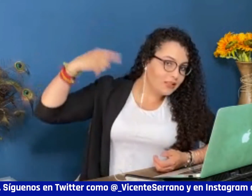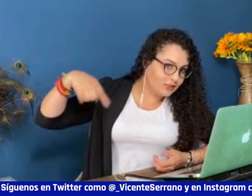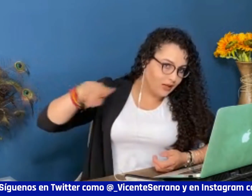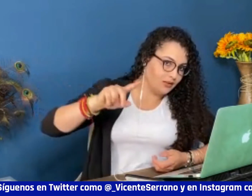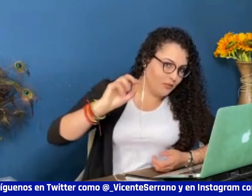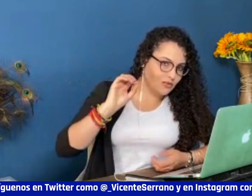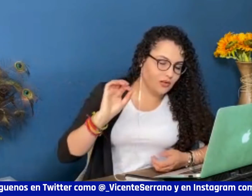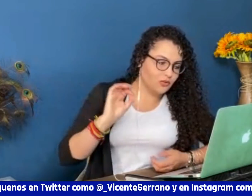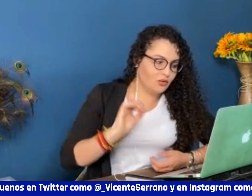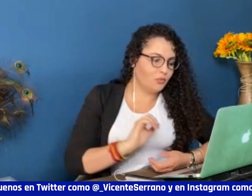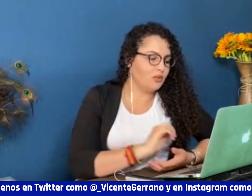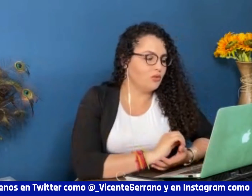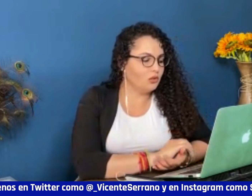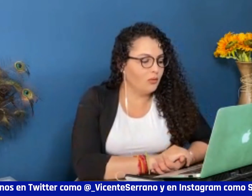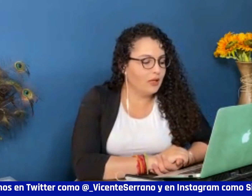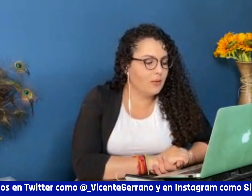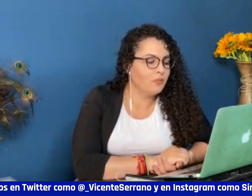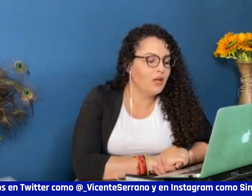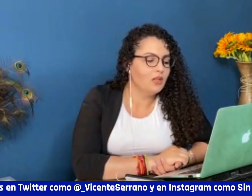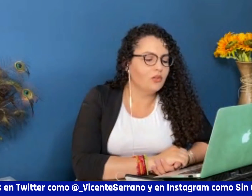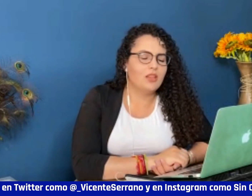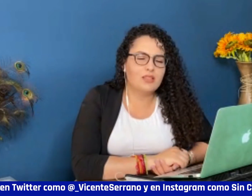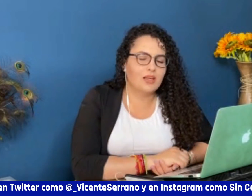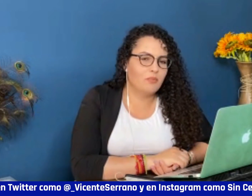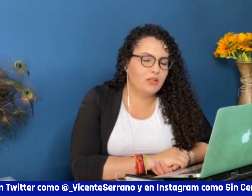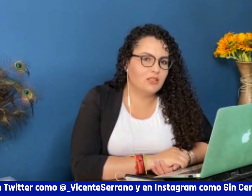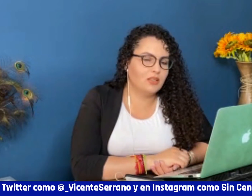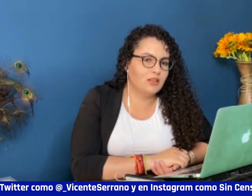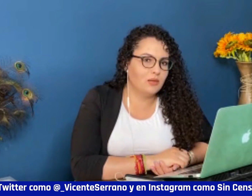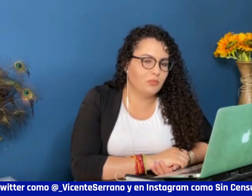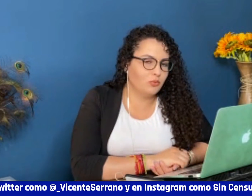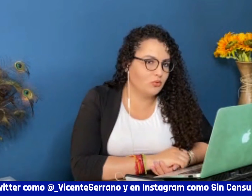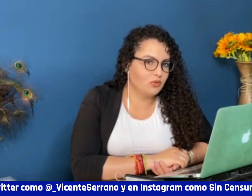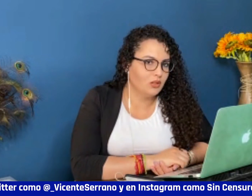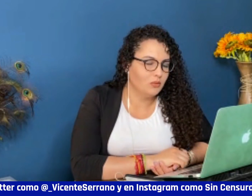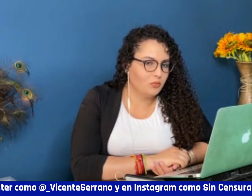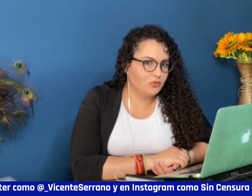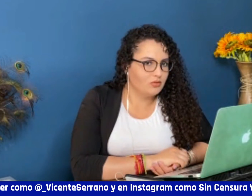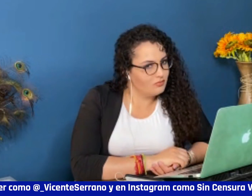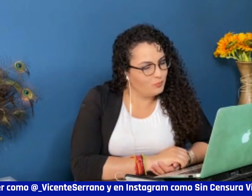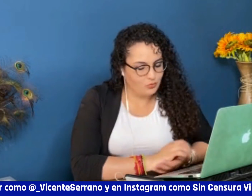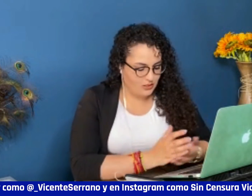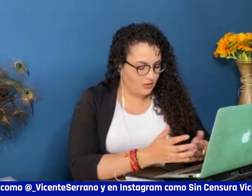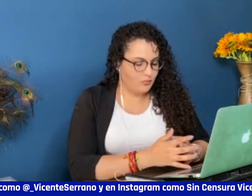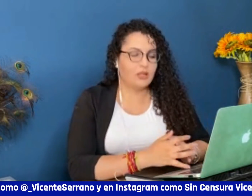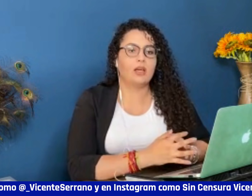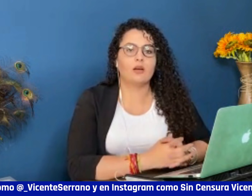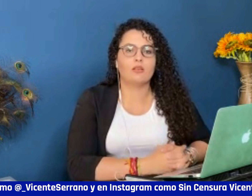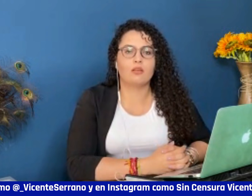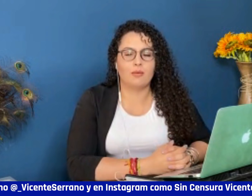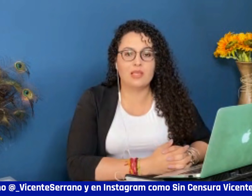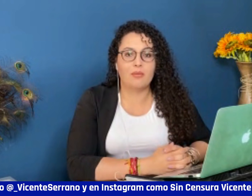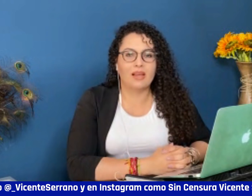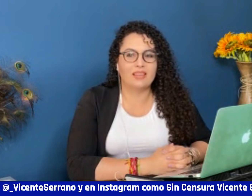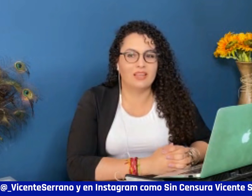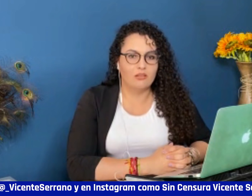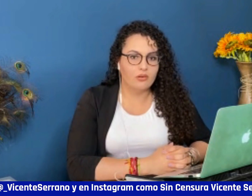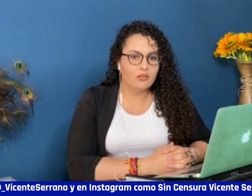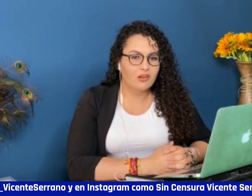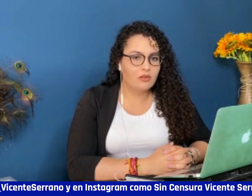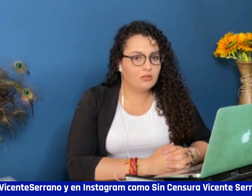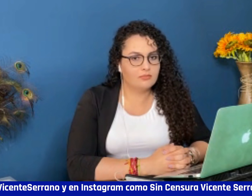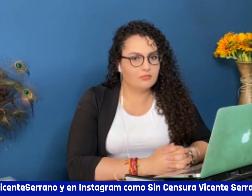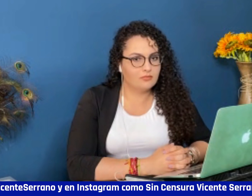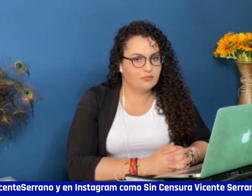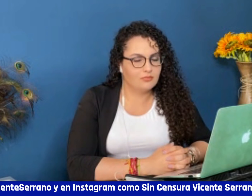fue ministra, nada más con eso les suelto el byte, donde dice que el presidente, pues así como que digan, cabeza de vaca, ¿tiene